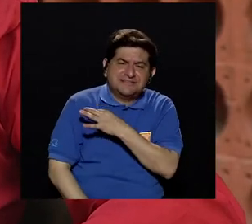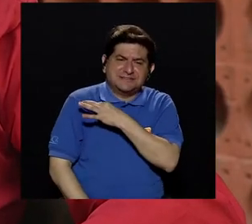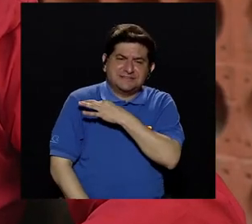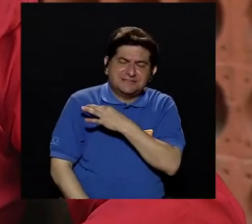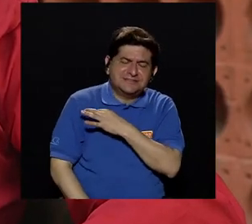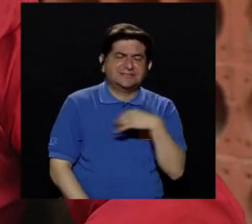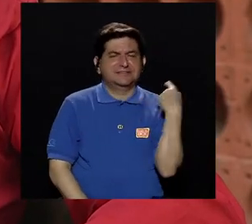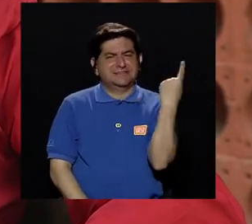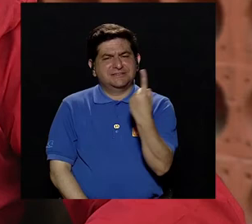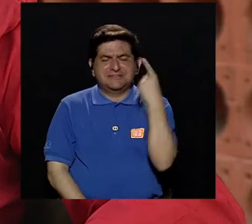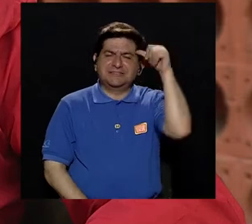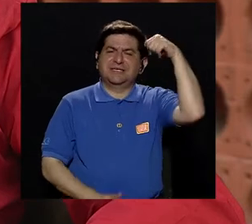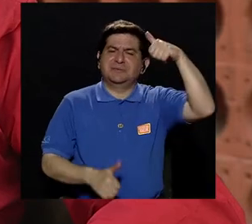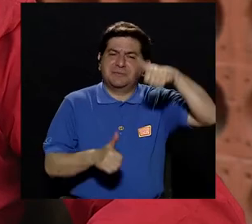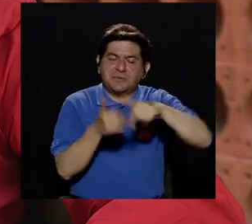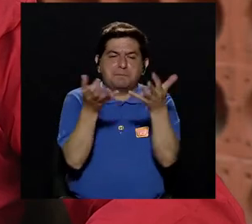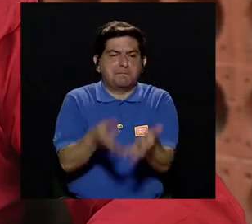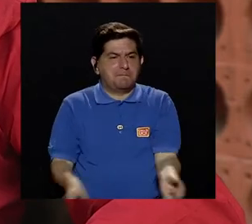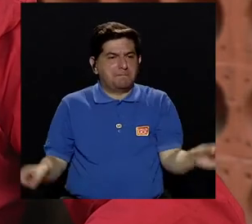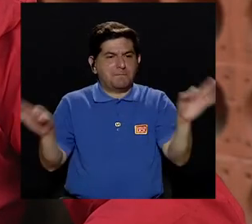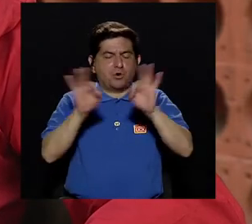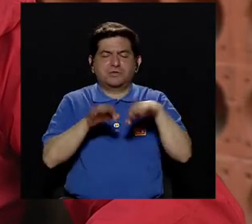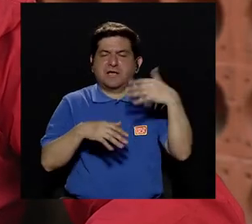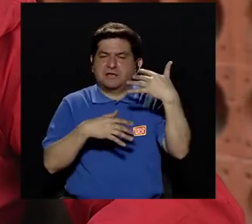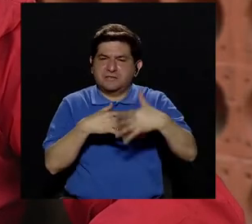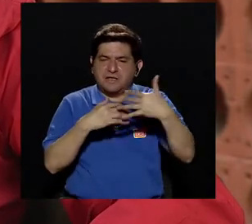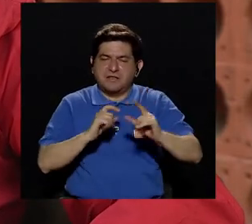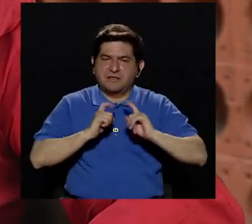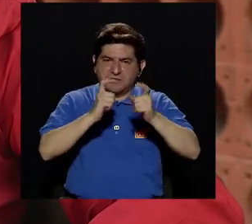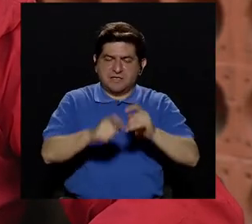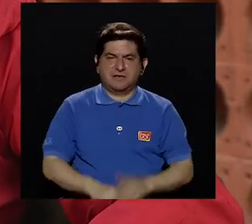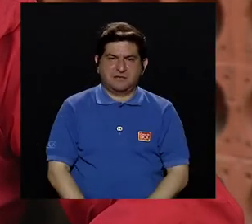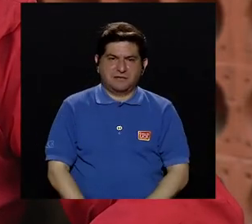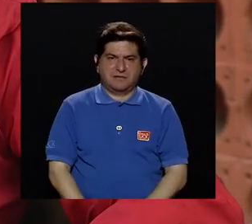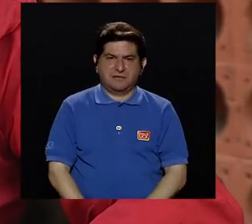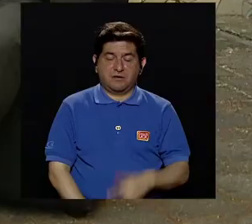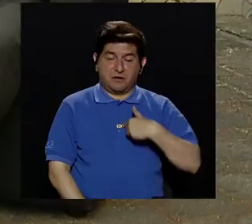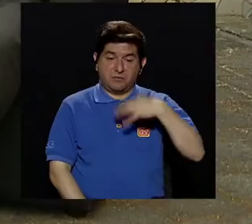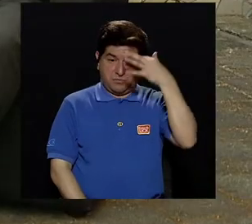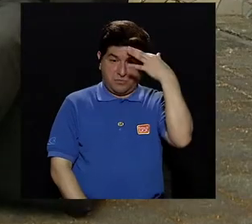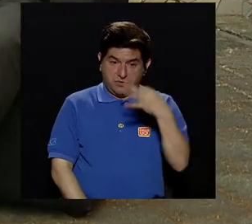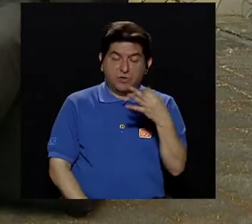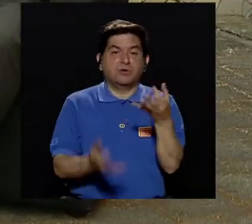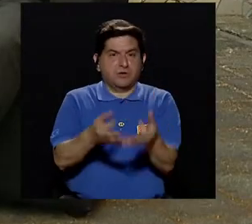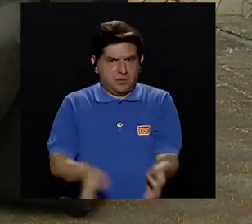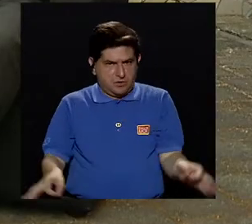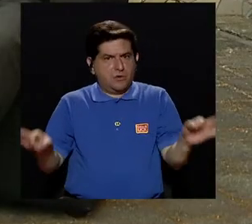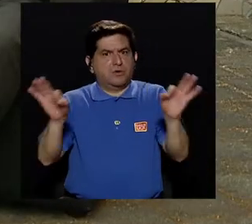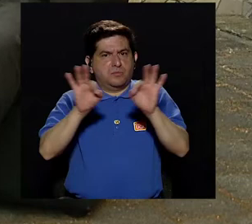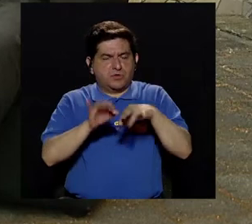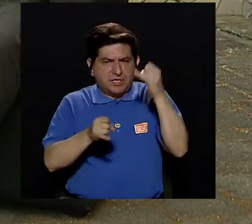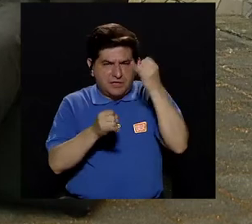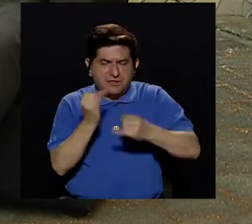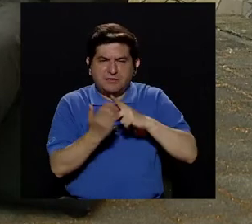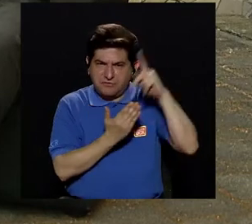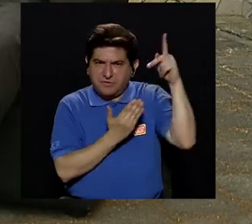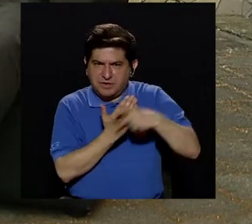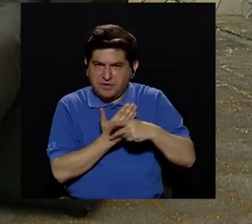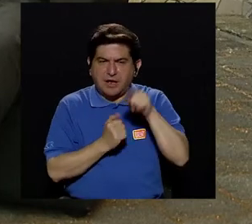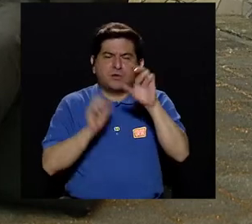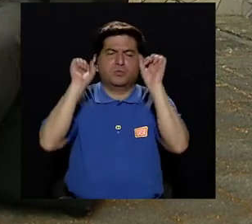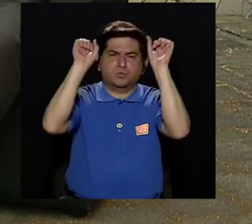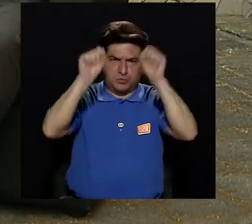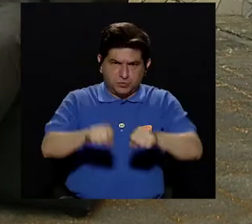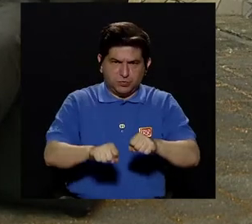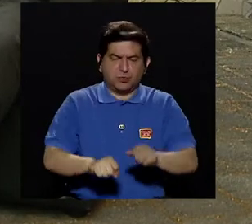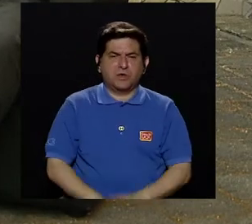invitando constantemente. Hay que estarles recordando la importancia de donar sangre. Hablando de esa invitación, yo creo que pues, sería importante, ya como cierre, pues, que